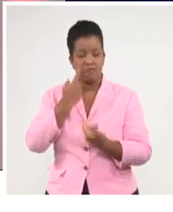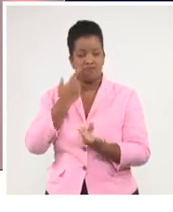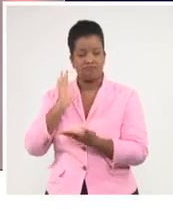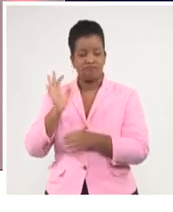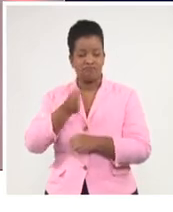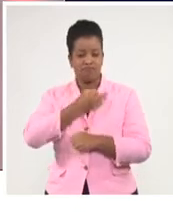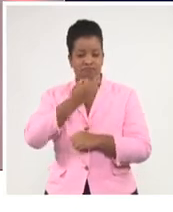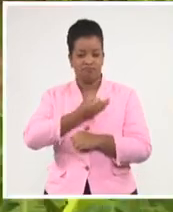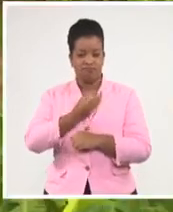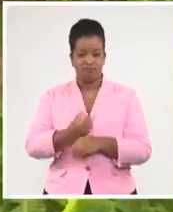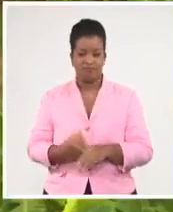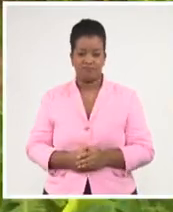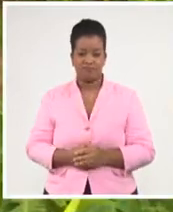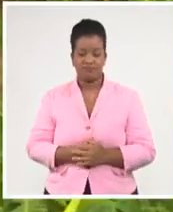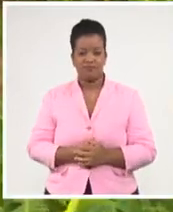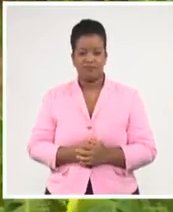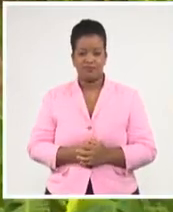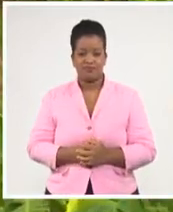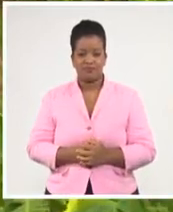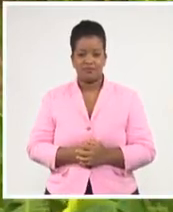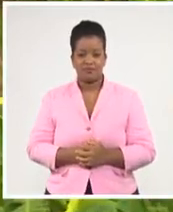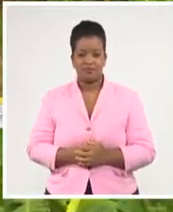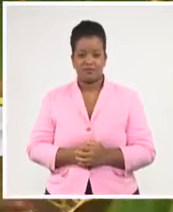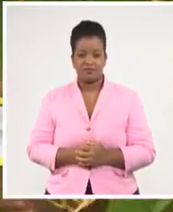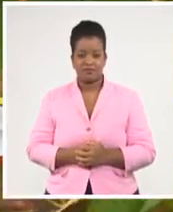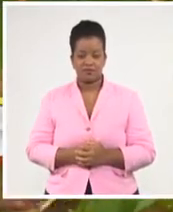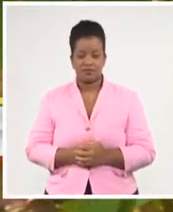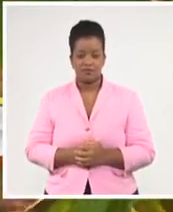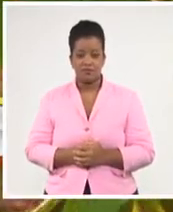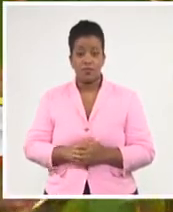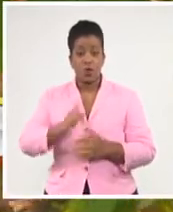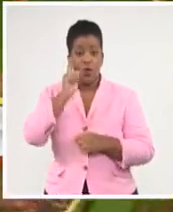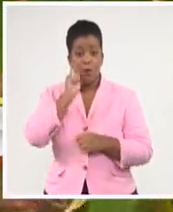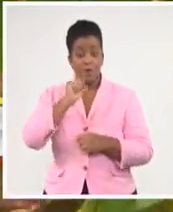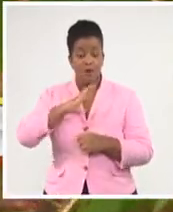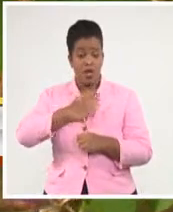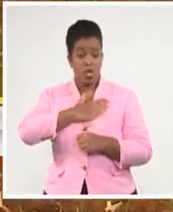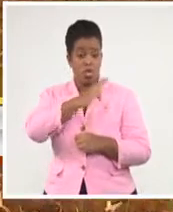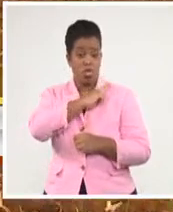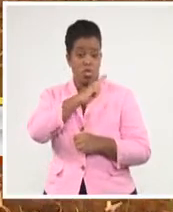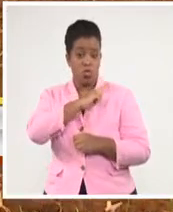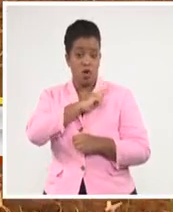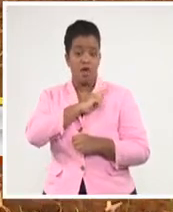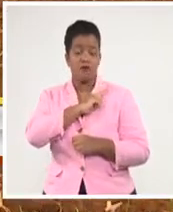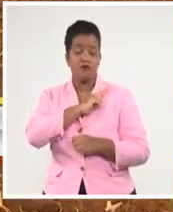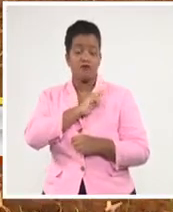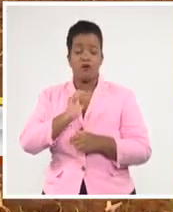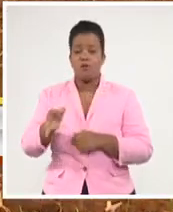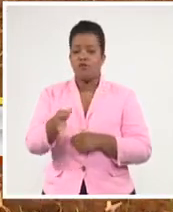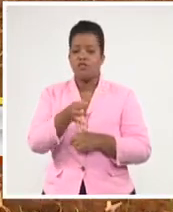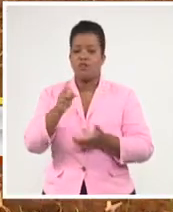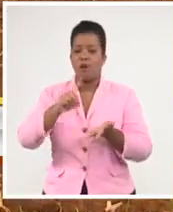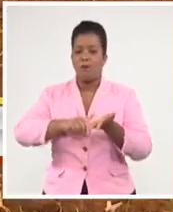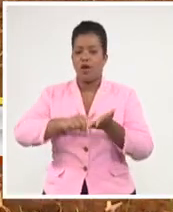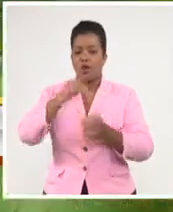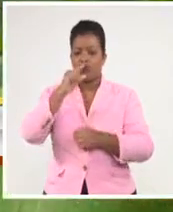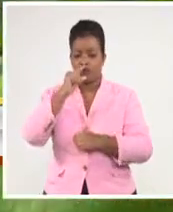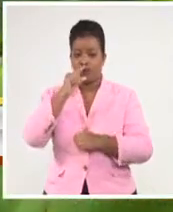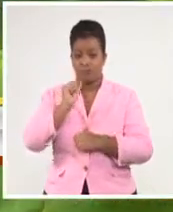Siguiente reporte. José Mario Alemán Quiñones es uno de los productores de avanzada del municipio Pedro Betancur.